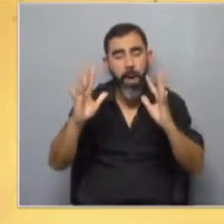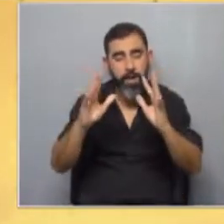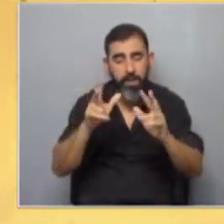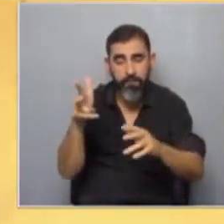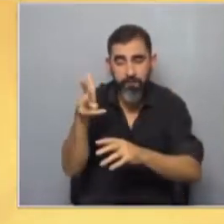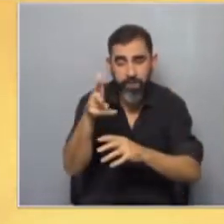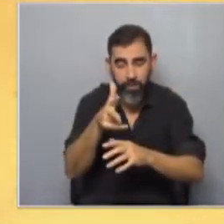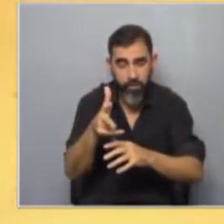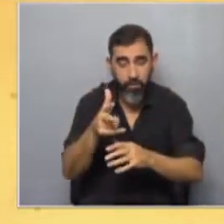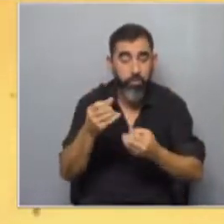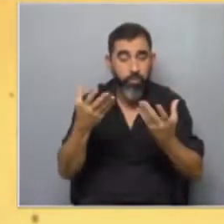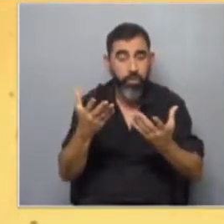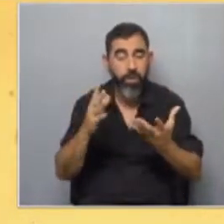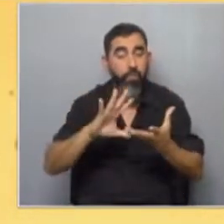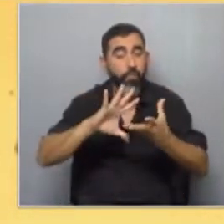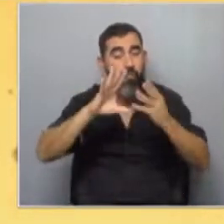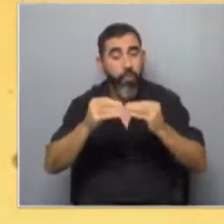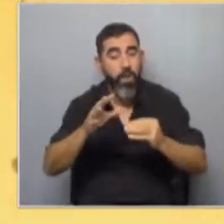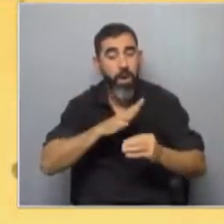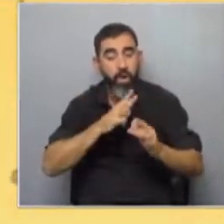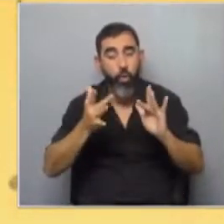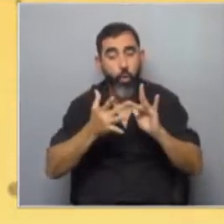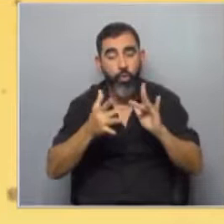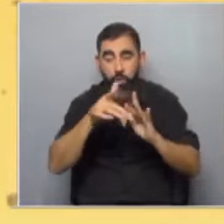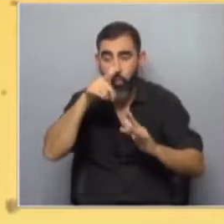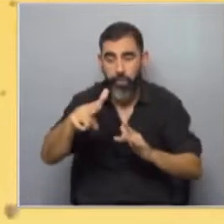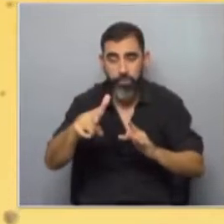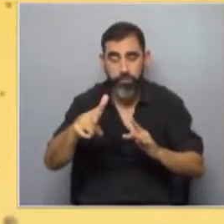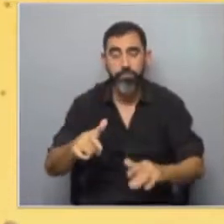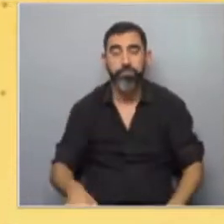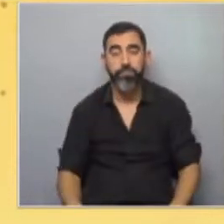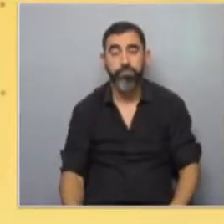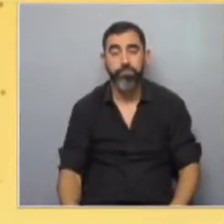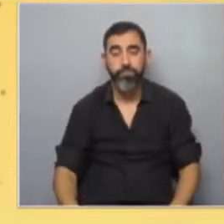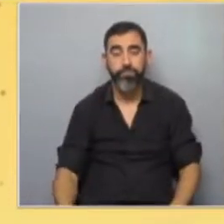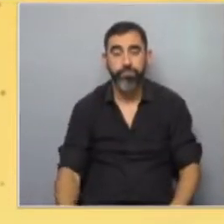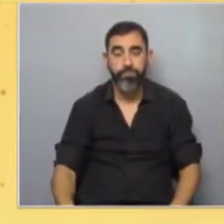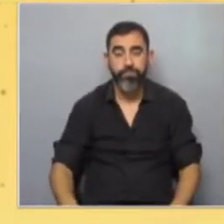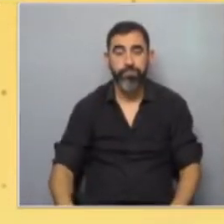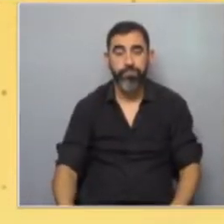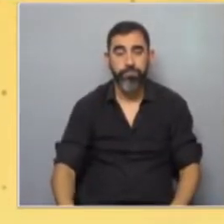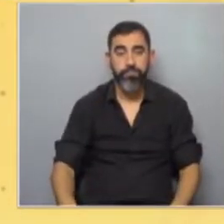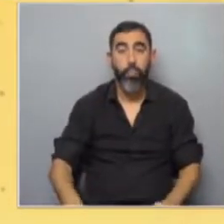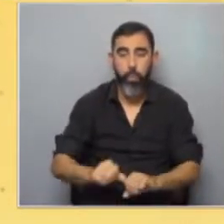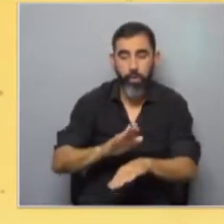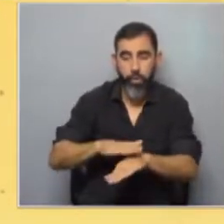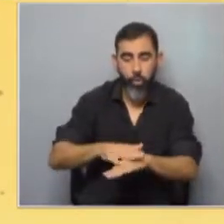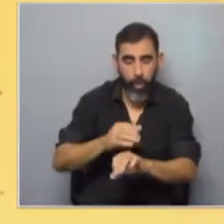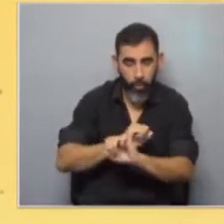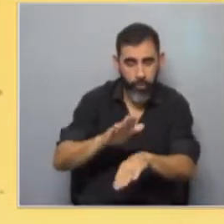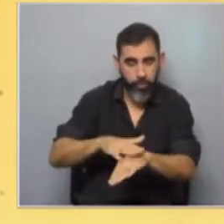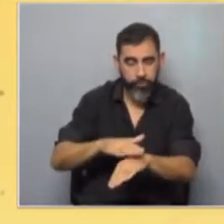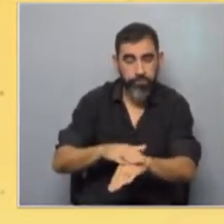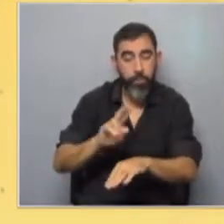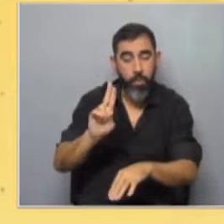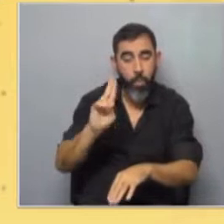aparece. Pero sí aparecía en cámaras trampa y después para poder mostrarlo, para filmarlo, porque estamos con Leo justamente haciendo un trabajo